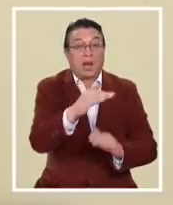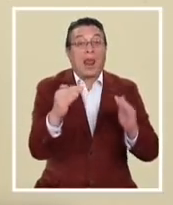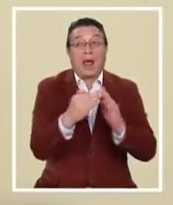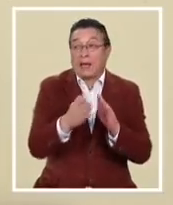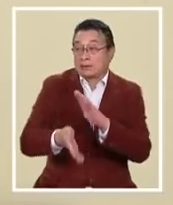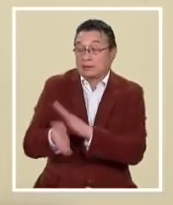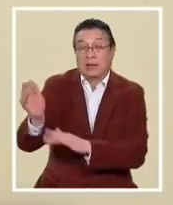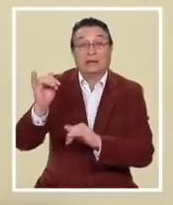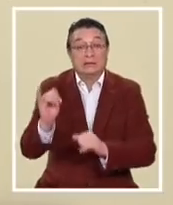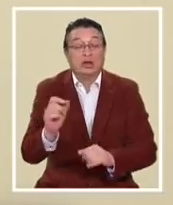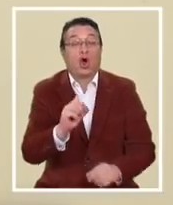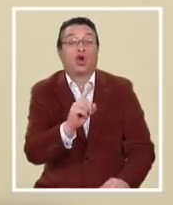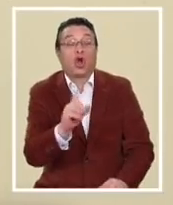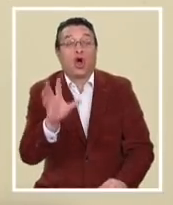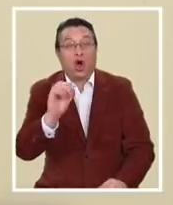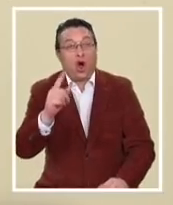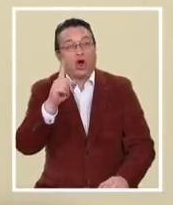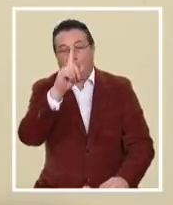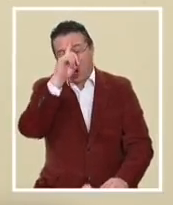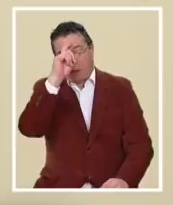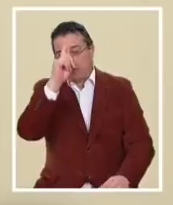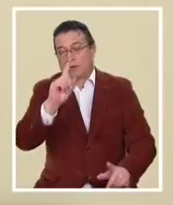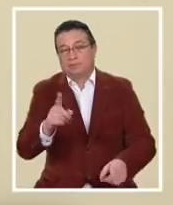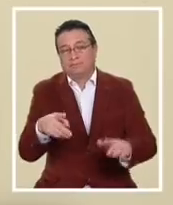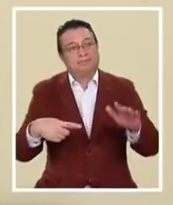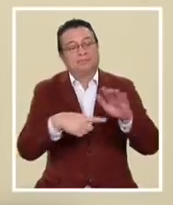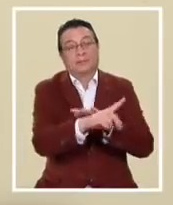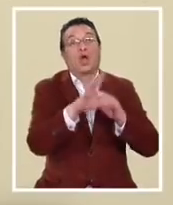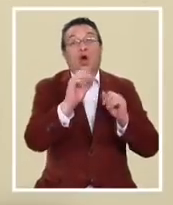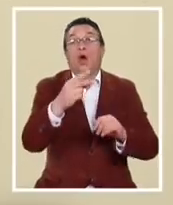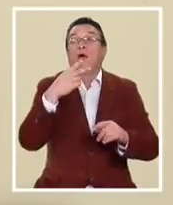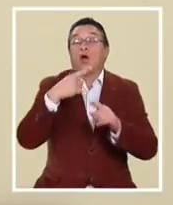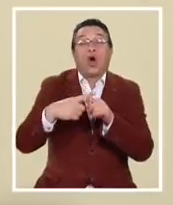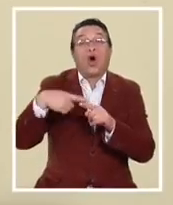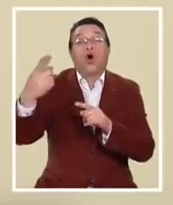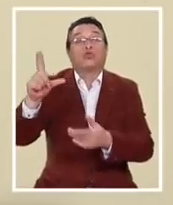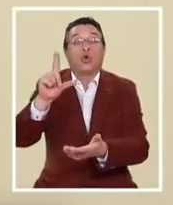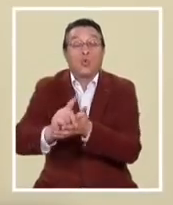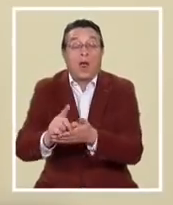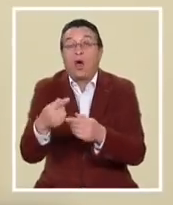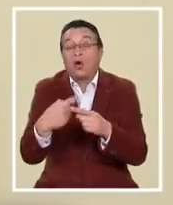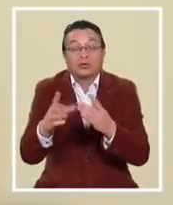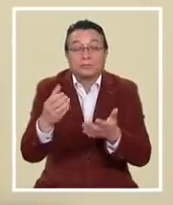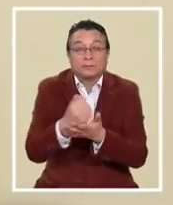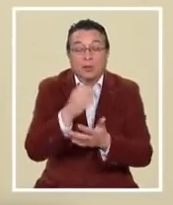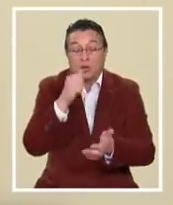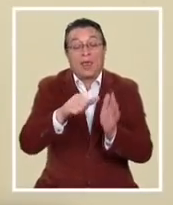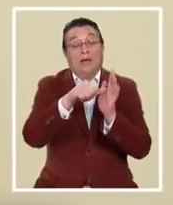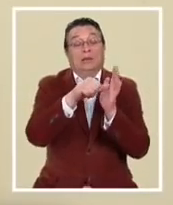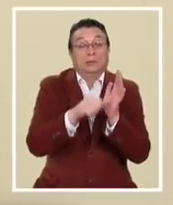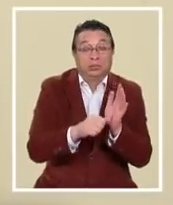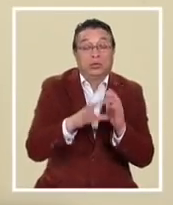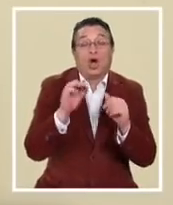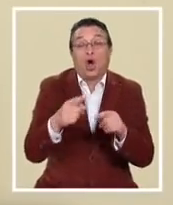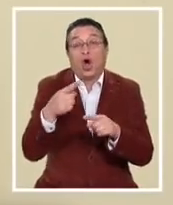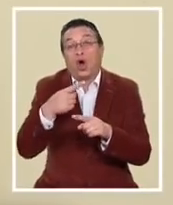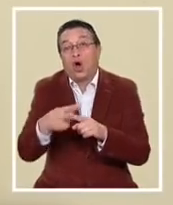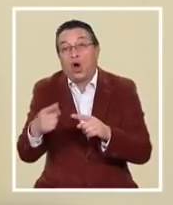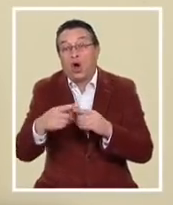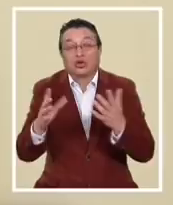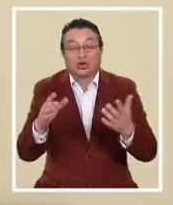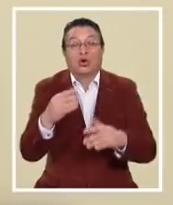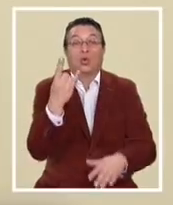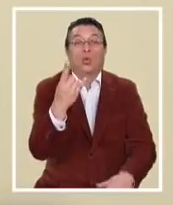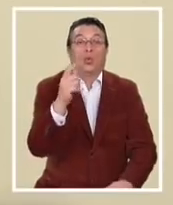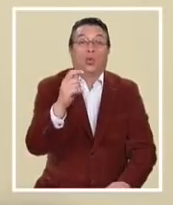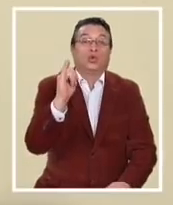su casa o que tenemos que hospitalizarlo para que reciba en otro lugar otros tratamientos, que puede ser quirúrgico o que puede ser un tratamiento en unidad de